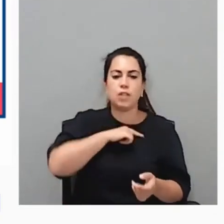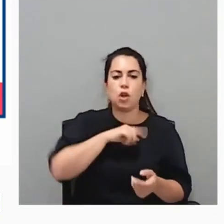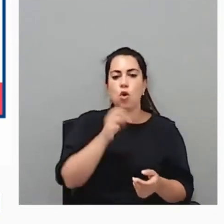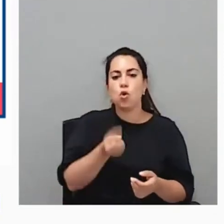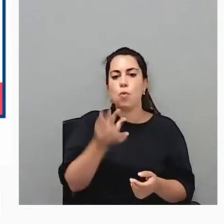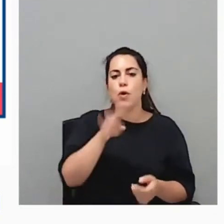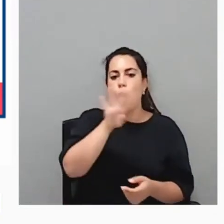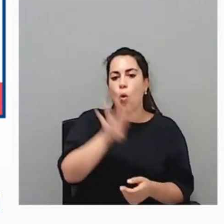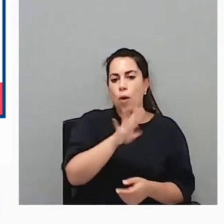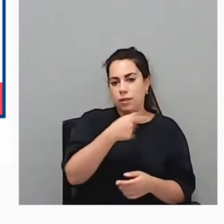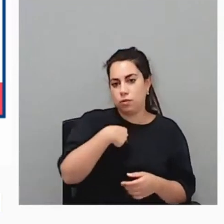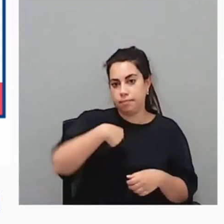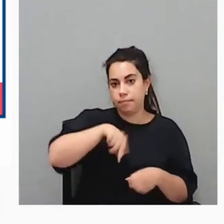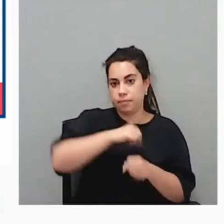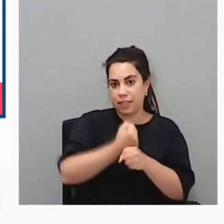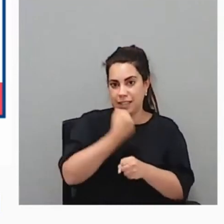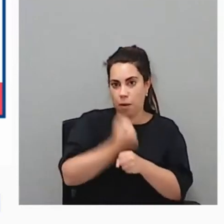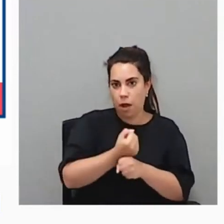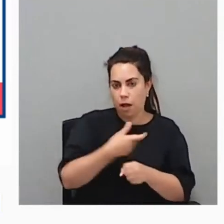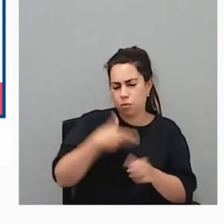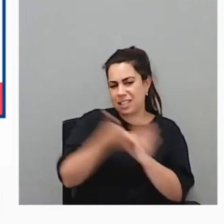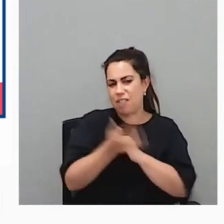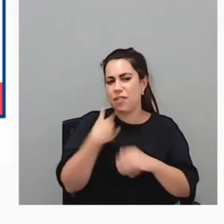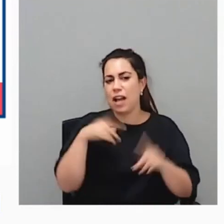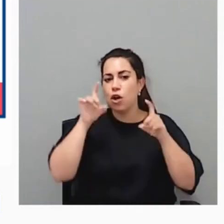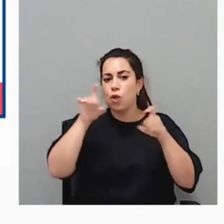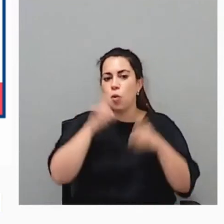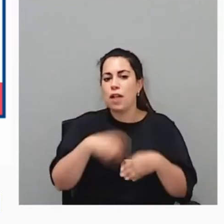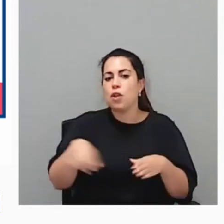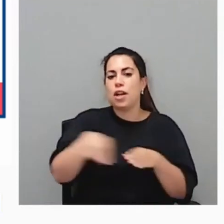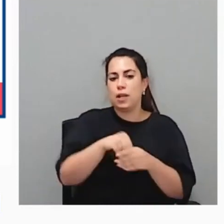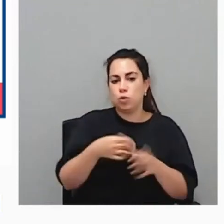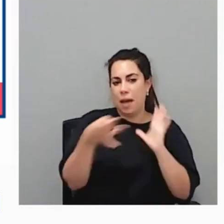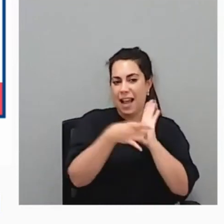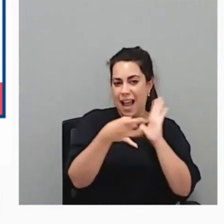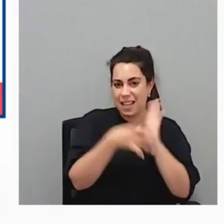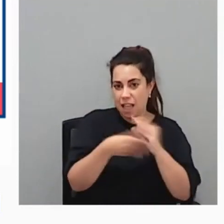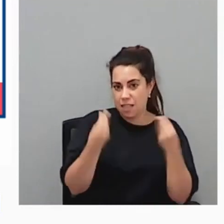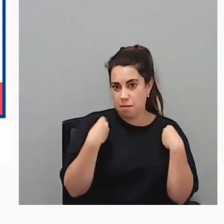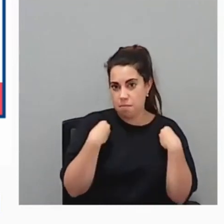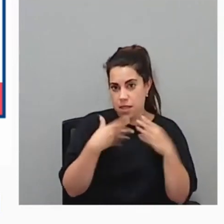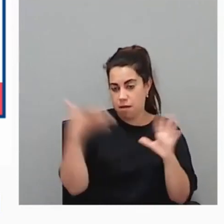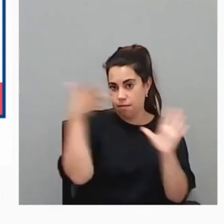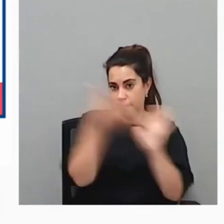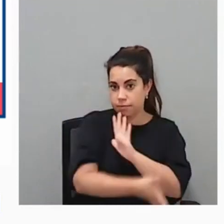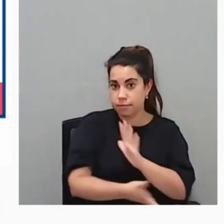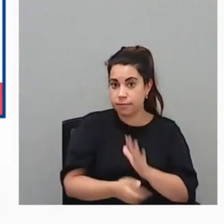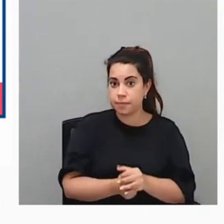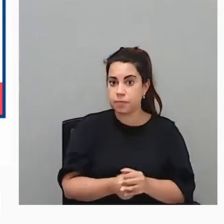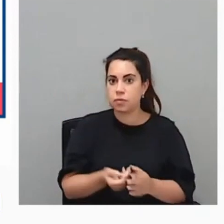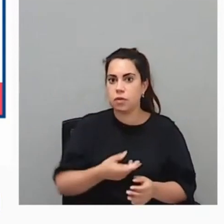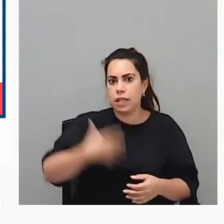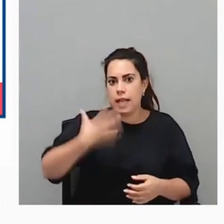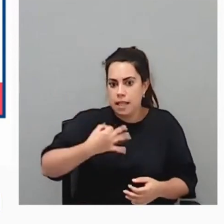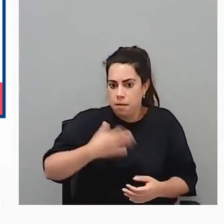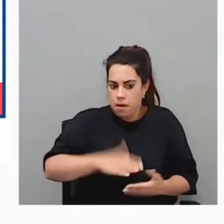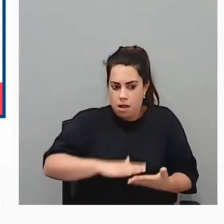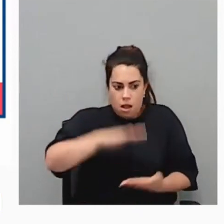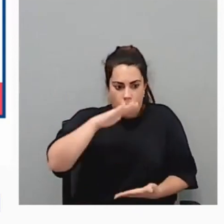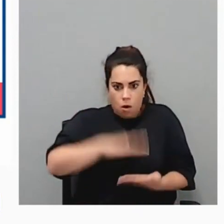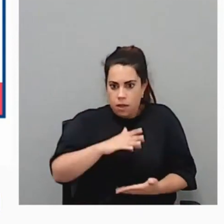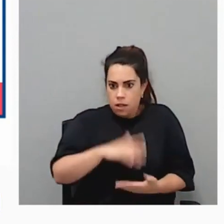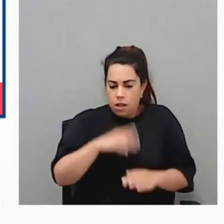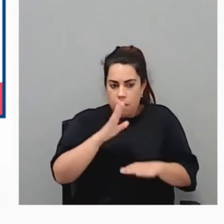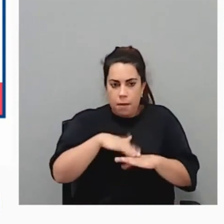estamos trabajando por una educación inclusiva de calidad para toda la vida, ¿no? Entonces, para eso tenemos que tener esa competencia de que los niños y las niñas